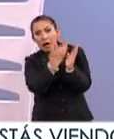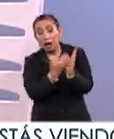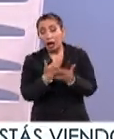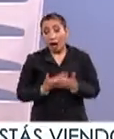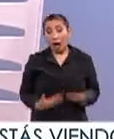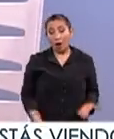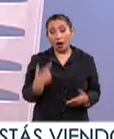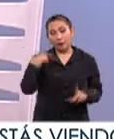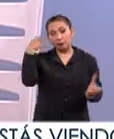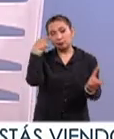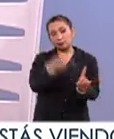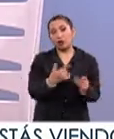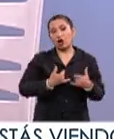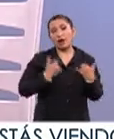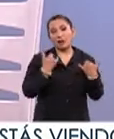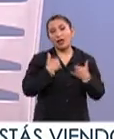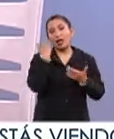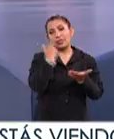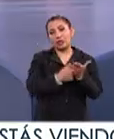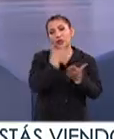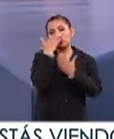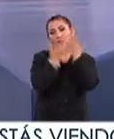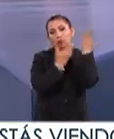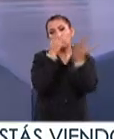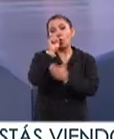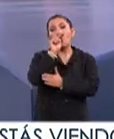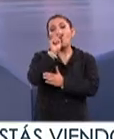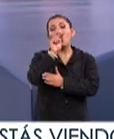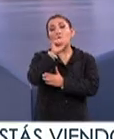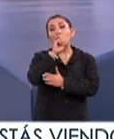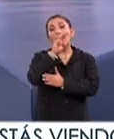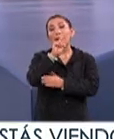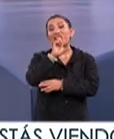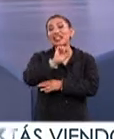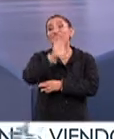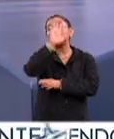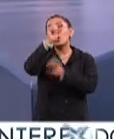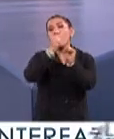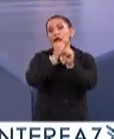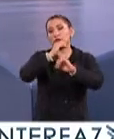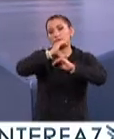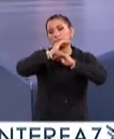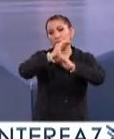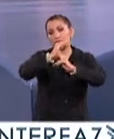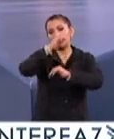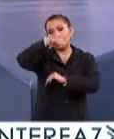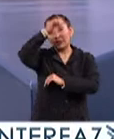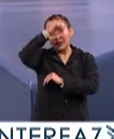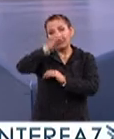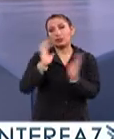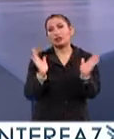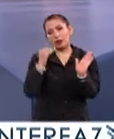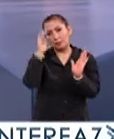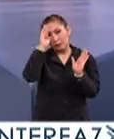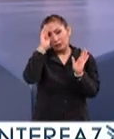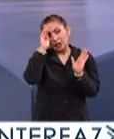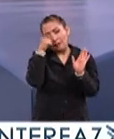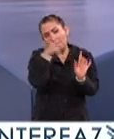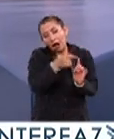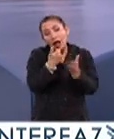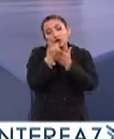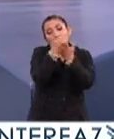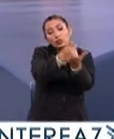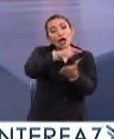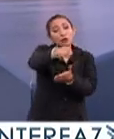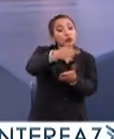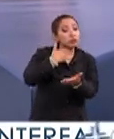esta ocasión está dirigido a jóvenes estudiantes de la UNAM de hasta 35 años. Perfecto. Sí, está pensado justamente para ayudar a